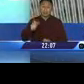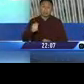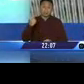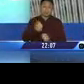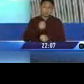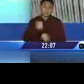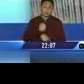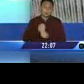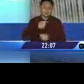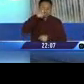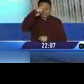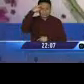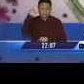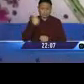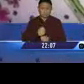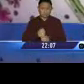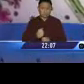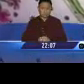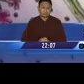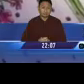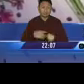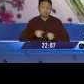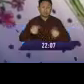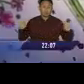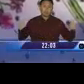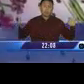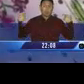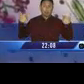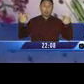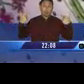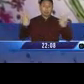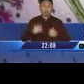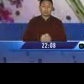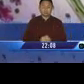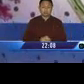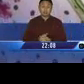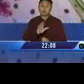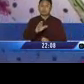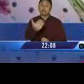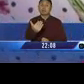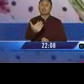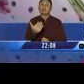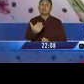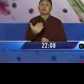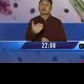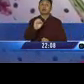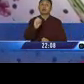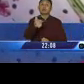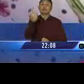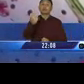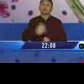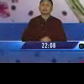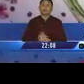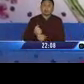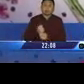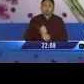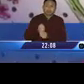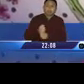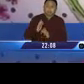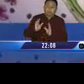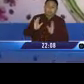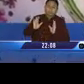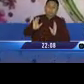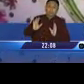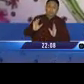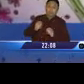sacrificio lograron tener. Nos apuntaron con una arma, si no nos das el bolso te matamos. Forzajé con ellos y al final me di cuenta